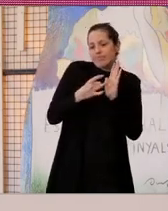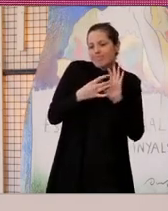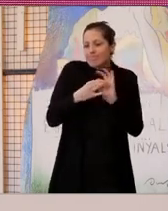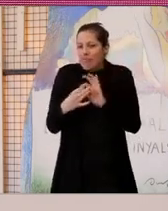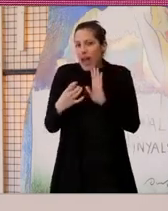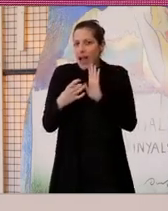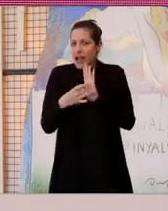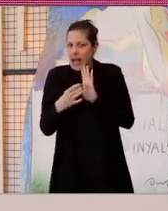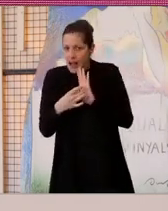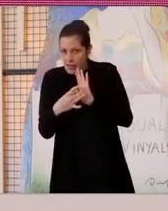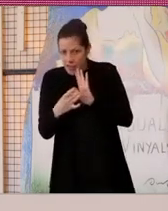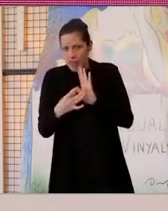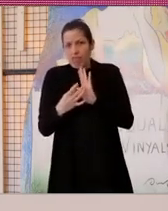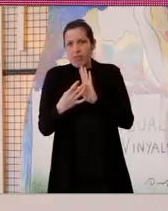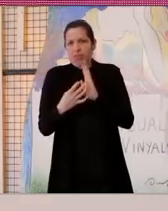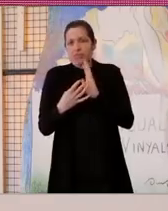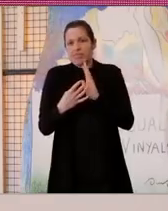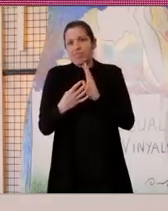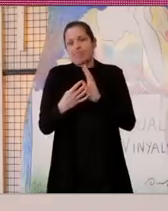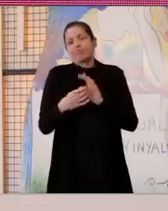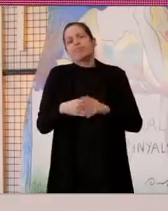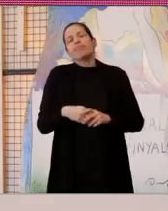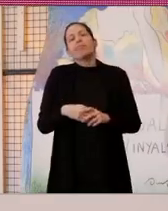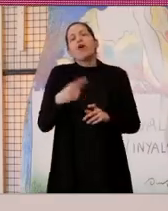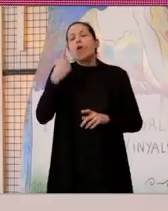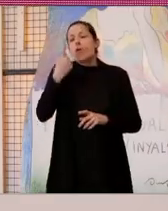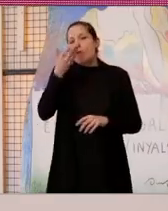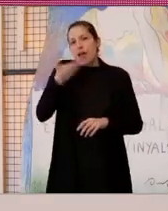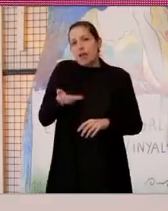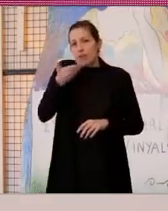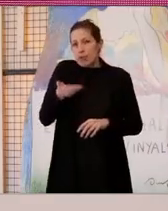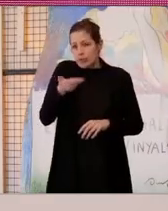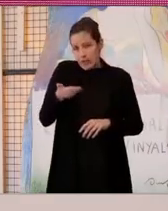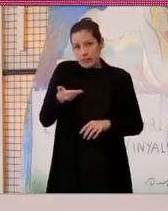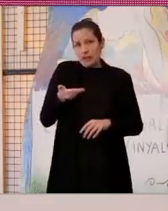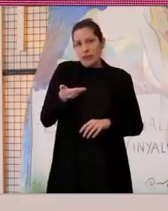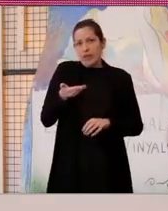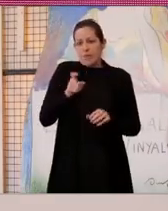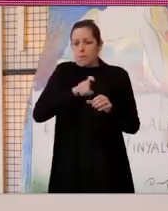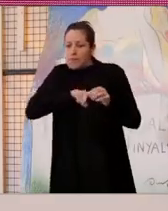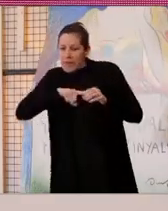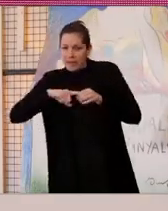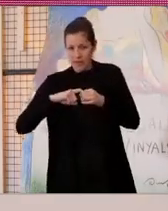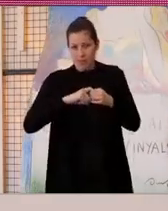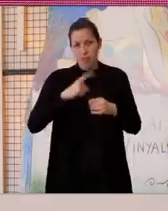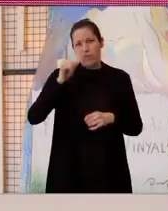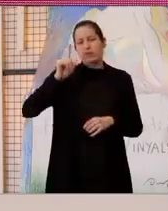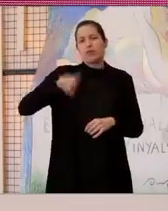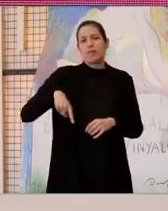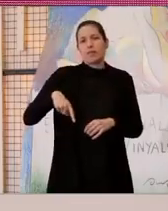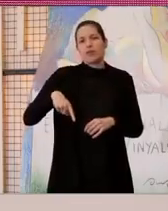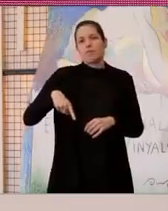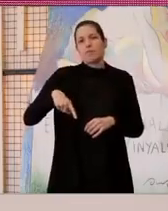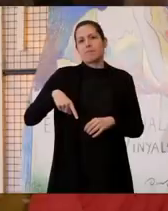puestos de responsabilidad y una de ellas muy importante son las cuotas las cuotas es una manera de